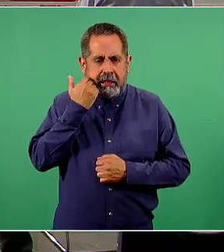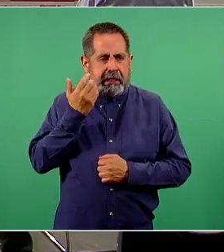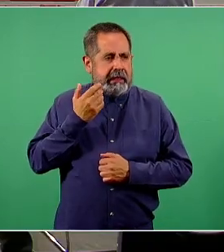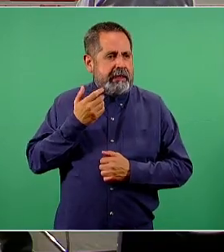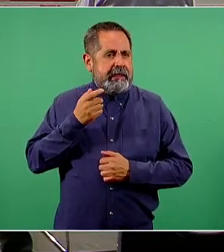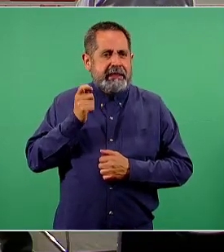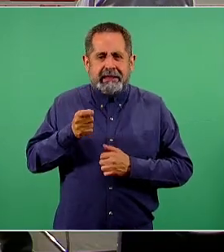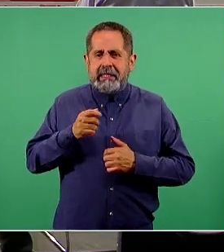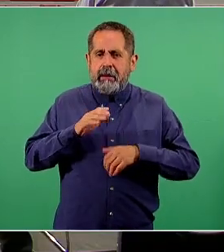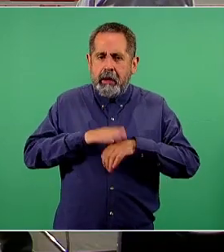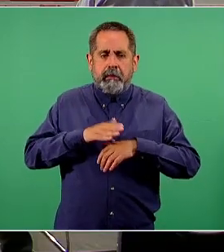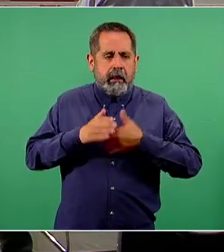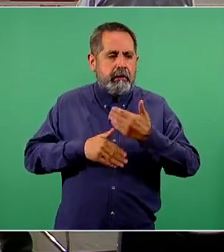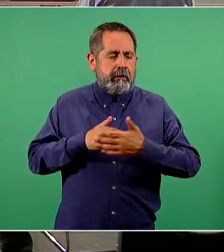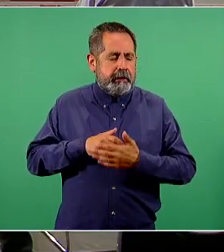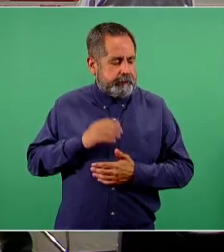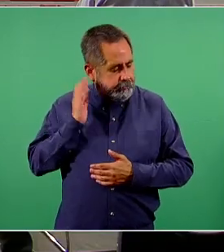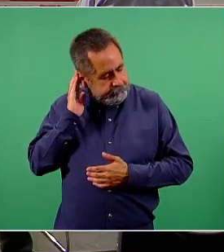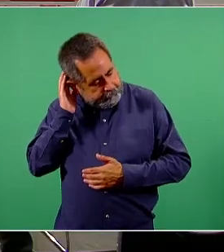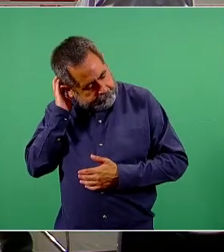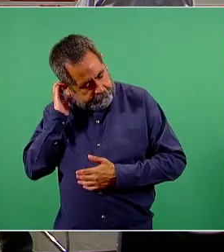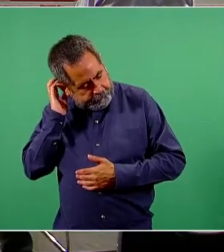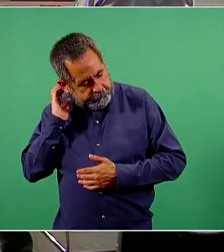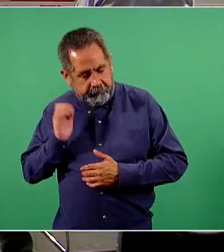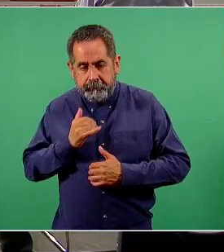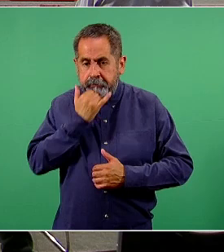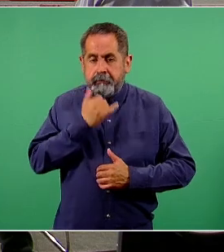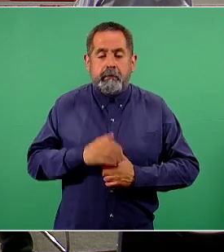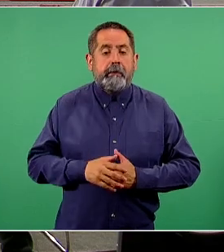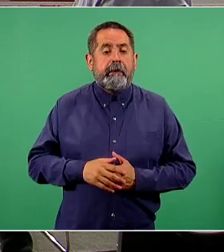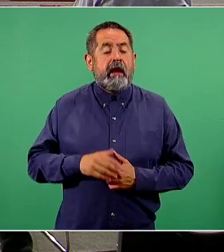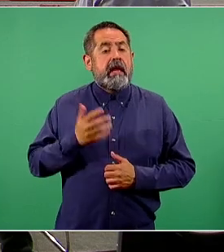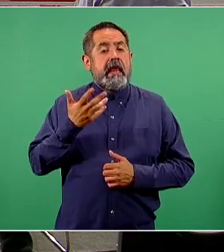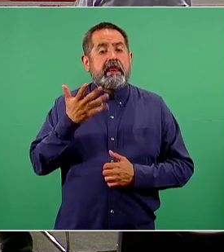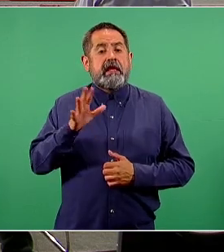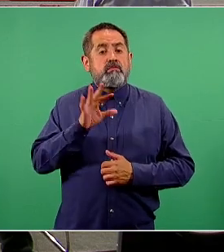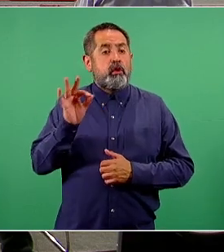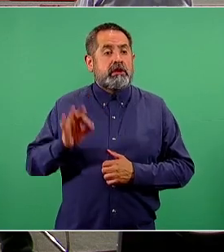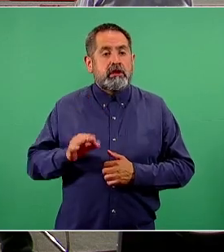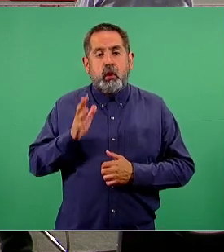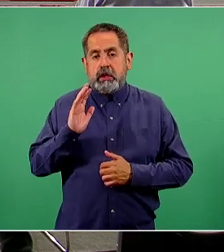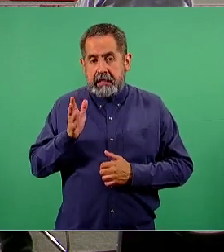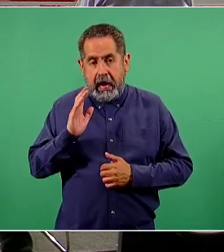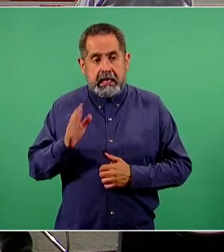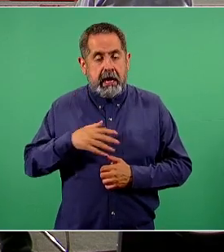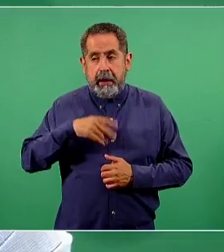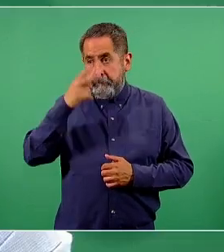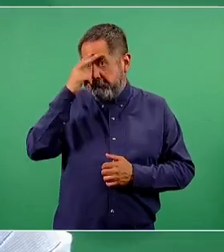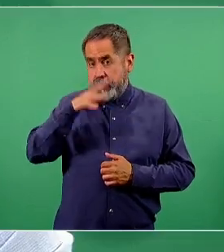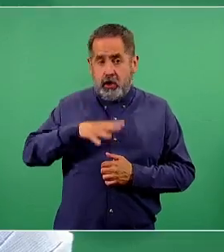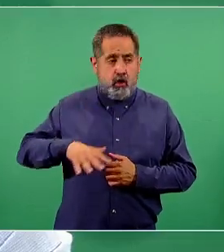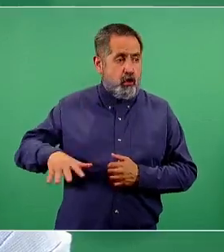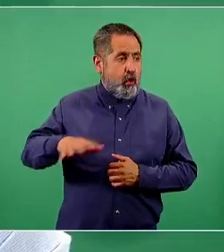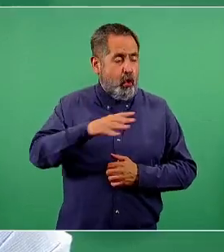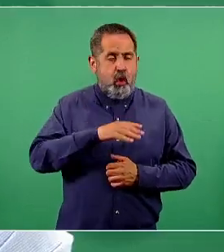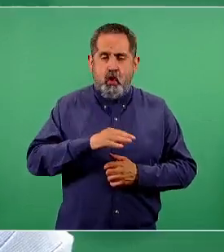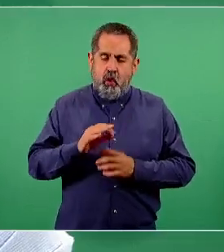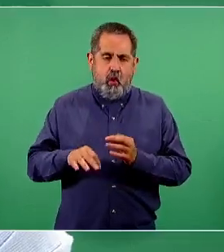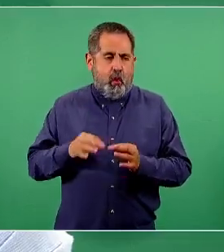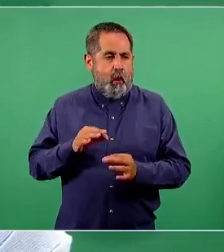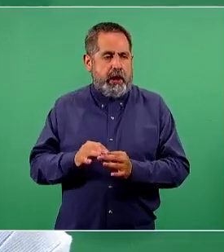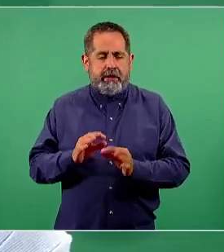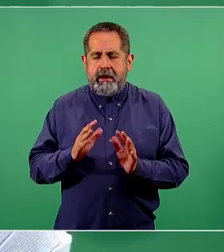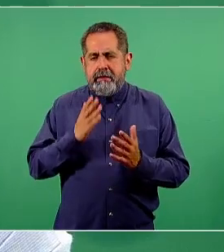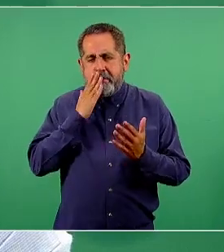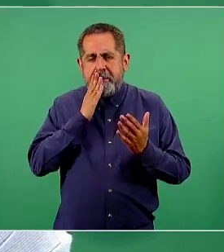avanzando con la vacunación, ya tenemos prácticamente el 10% de la población mexicana cubierta, vacunada, y